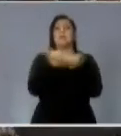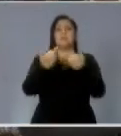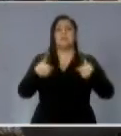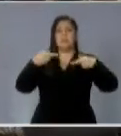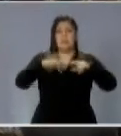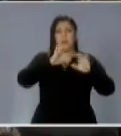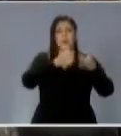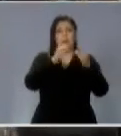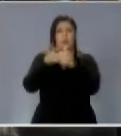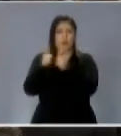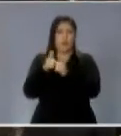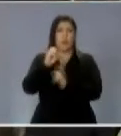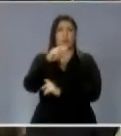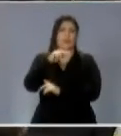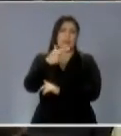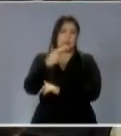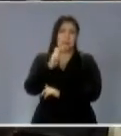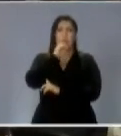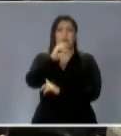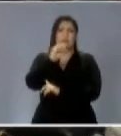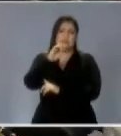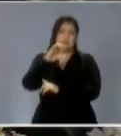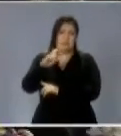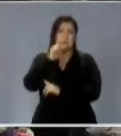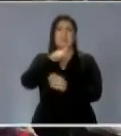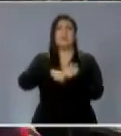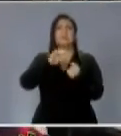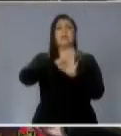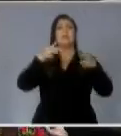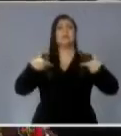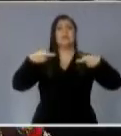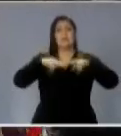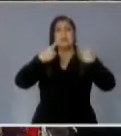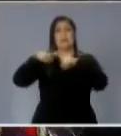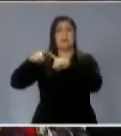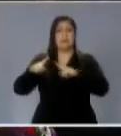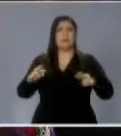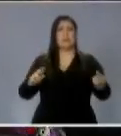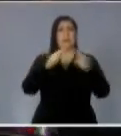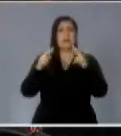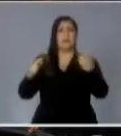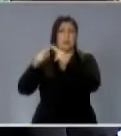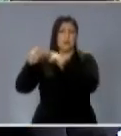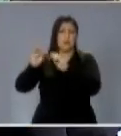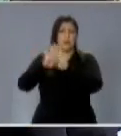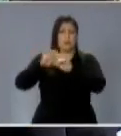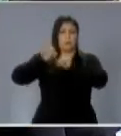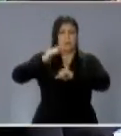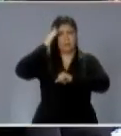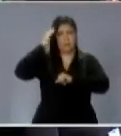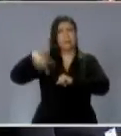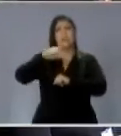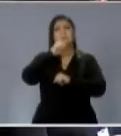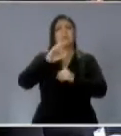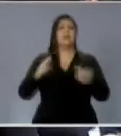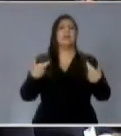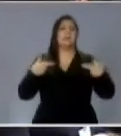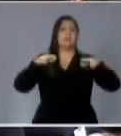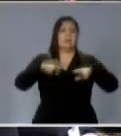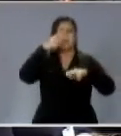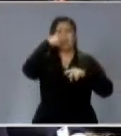gran cosa para tener. Claro, además una actitud, Augusto, que de alguna manera también ha